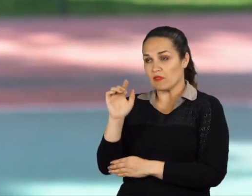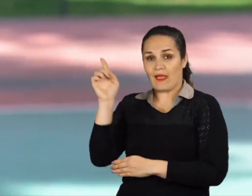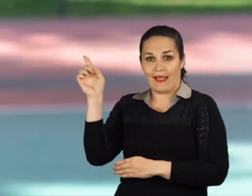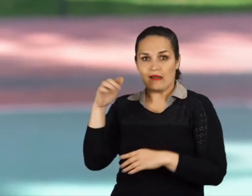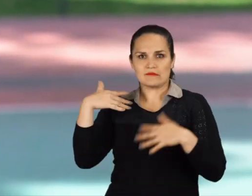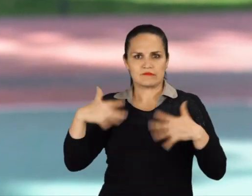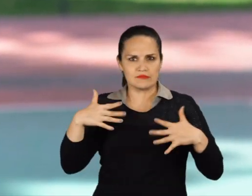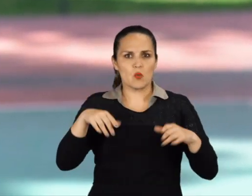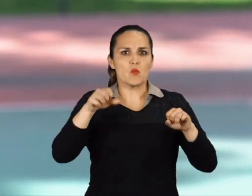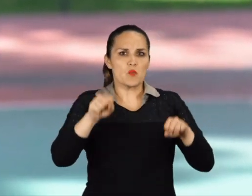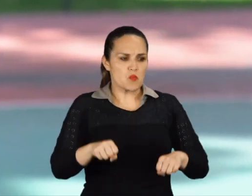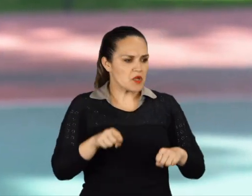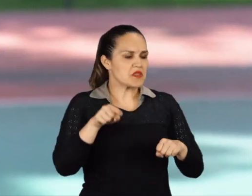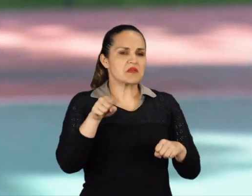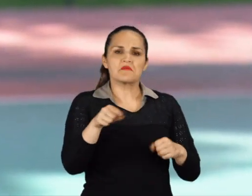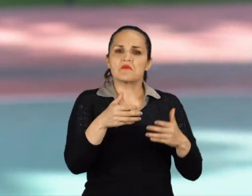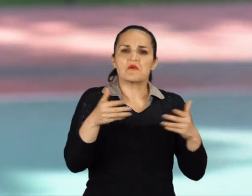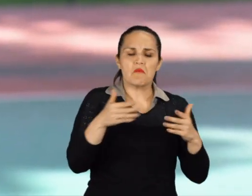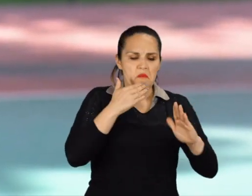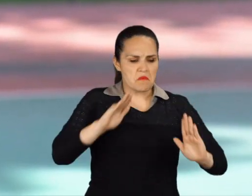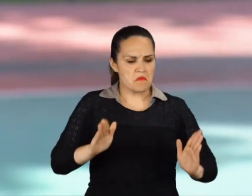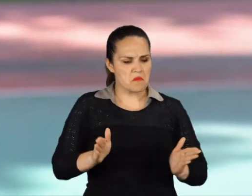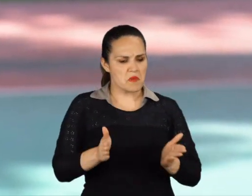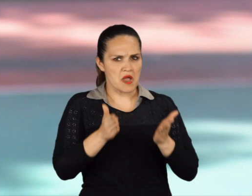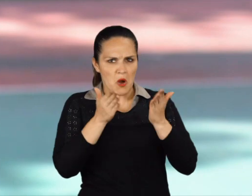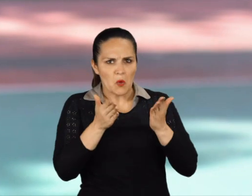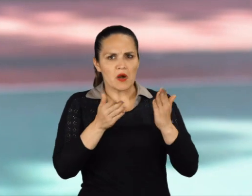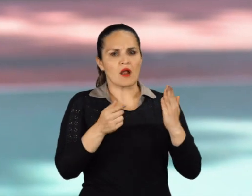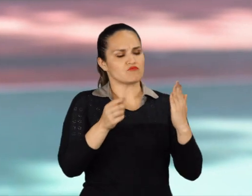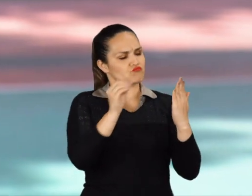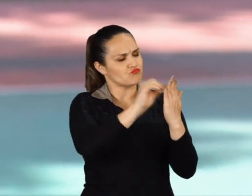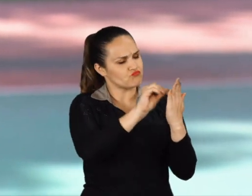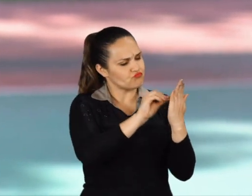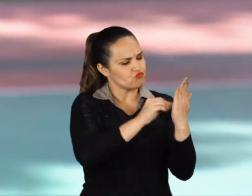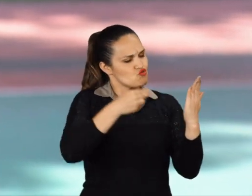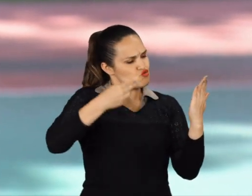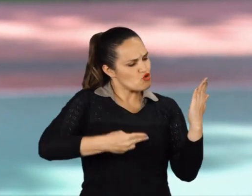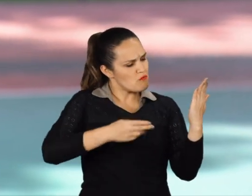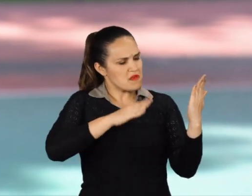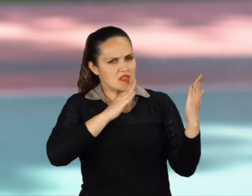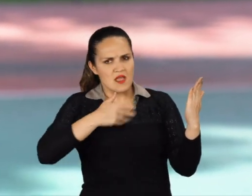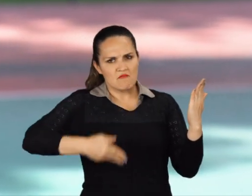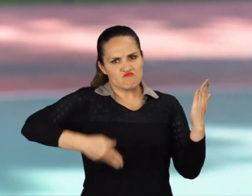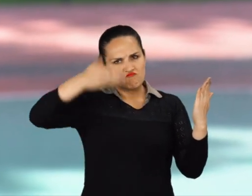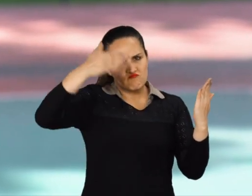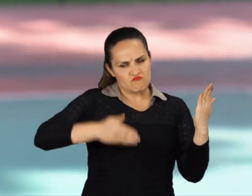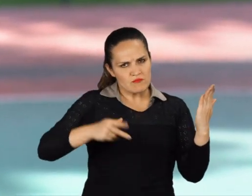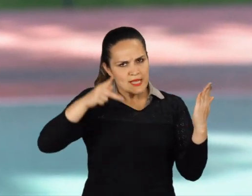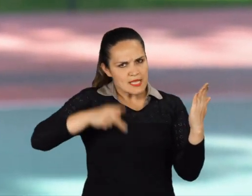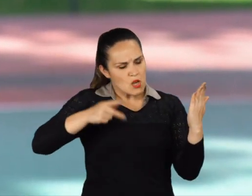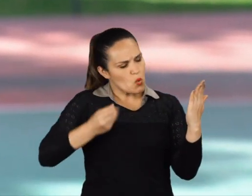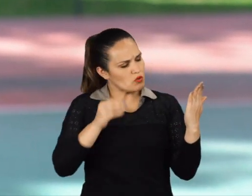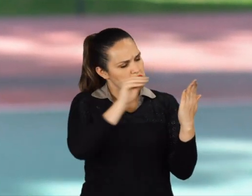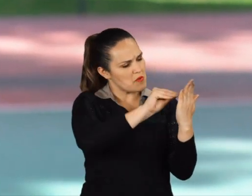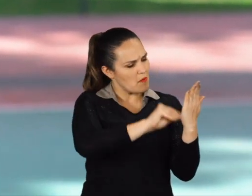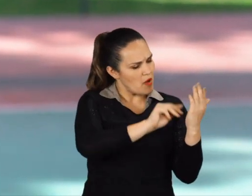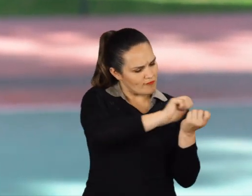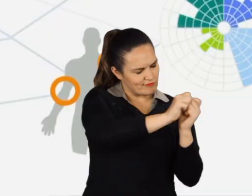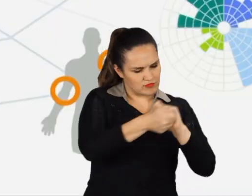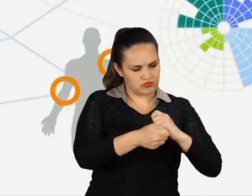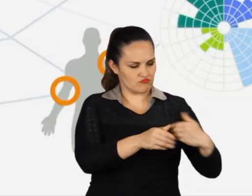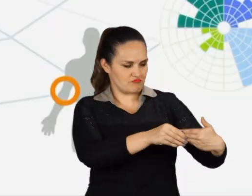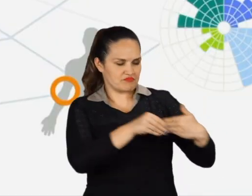todos nuestros datos, la condición en la que estamos y nos arroja diferentes planes de entrenamiento dependiendo del objetivo que